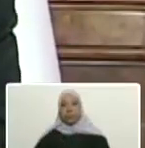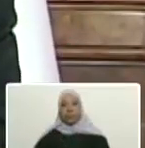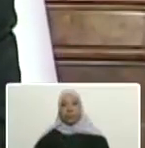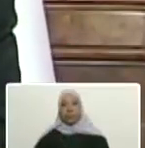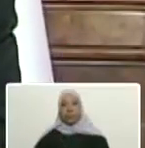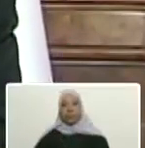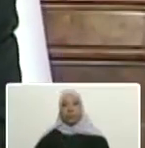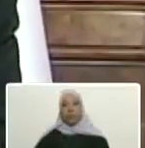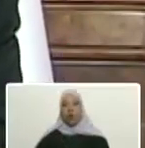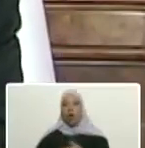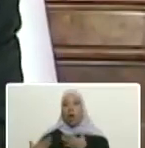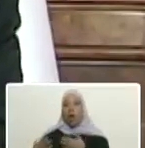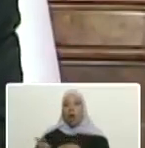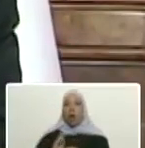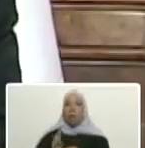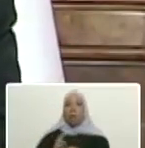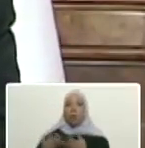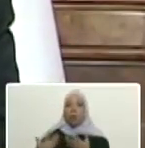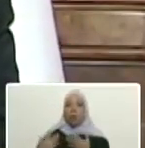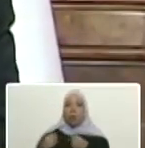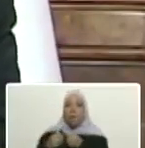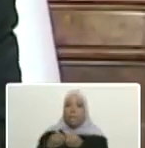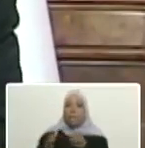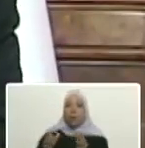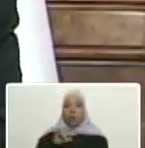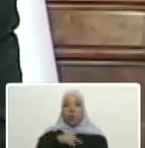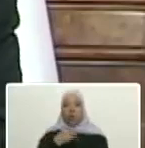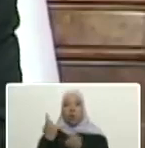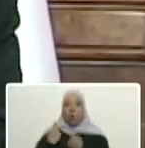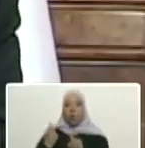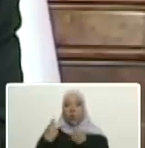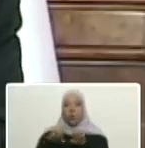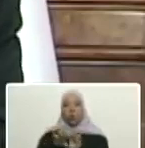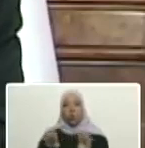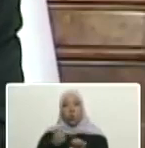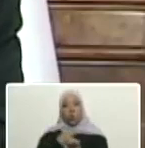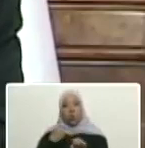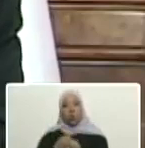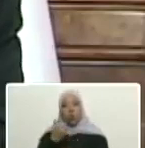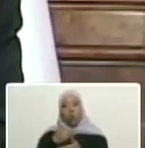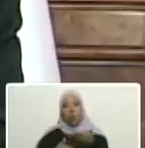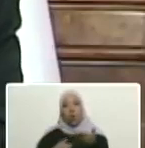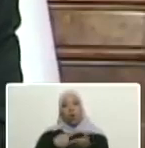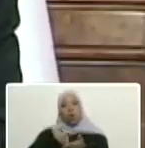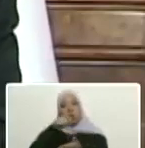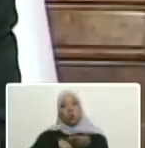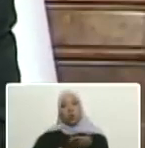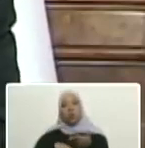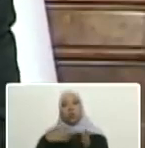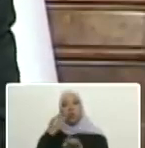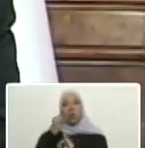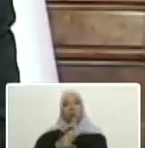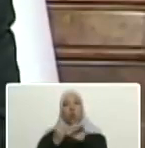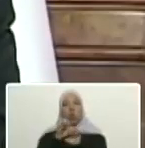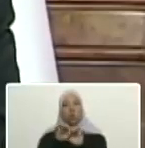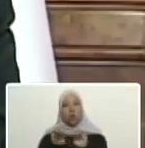lo más pronto posible. Están las puertas abiertas para que estos documentos que hemos firmado en materia de